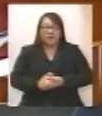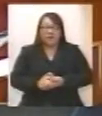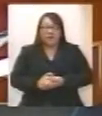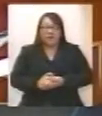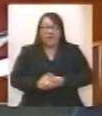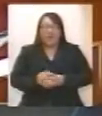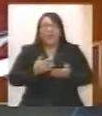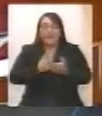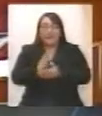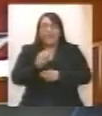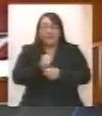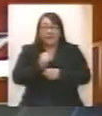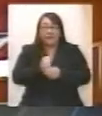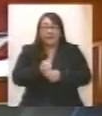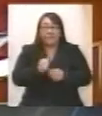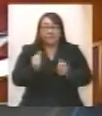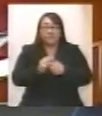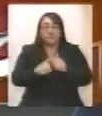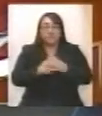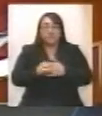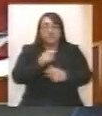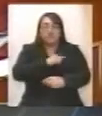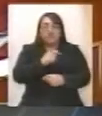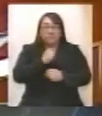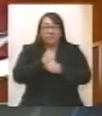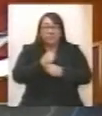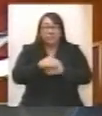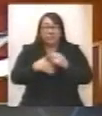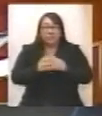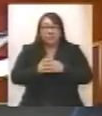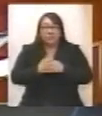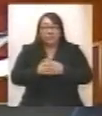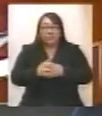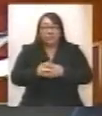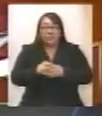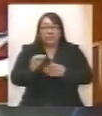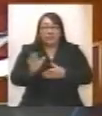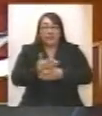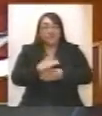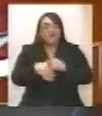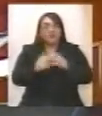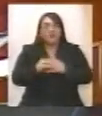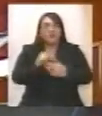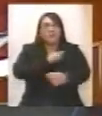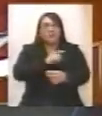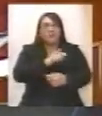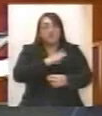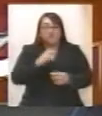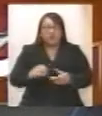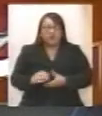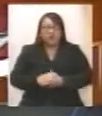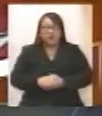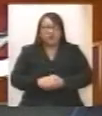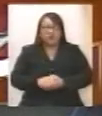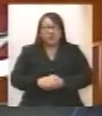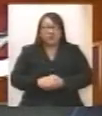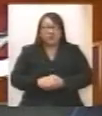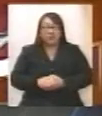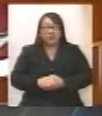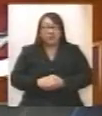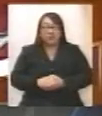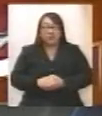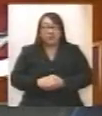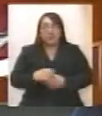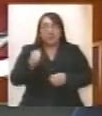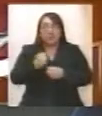esa dirección, por lo que fortaleceremos un trabajo articulado entre todos los poderes del Estado. El logro de